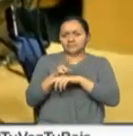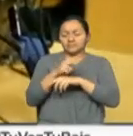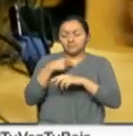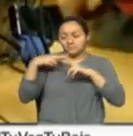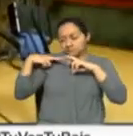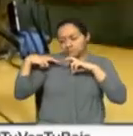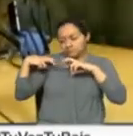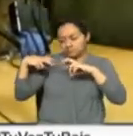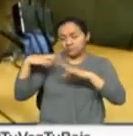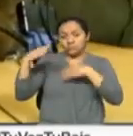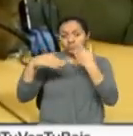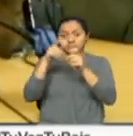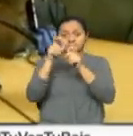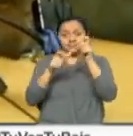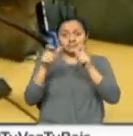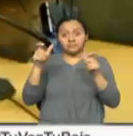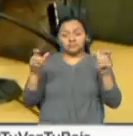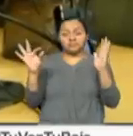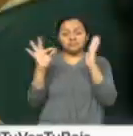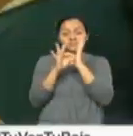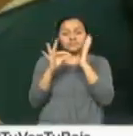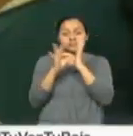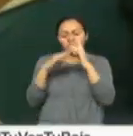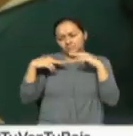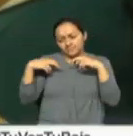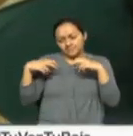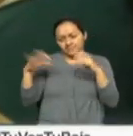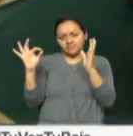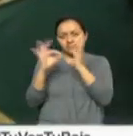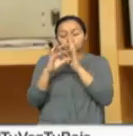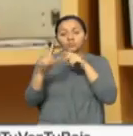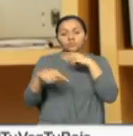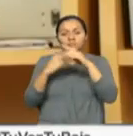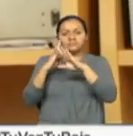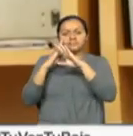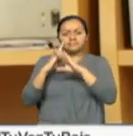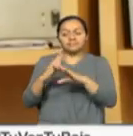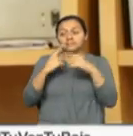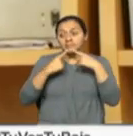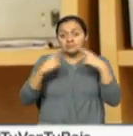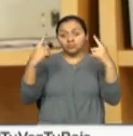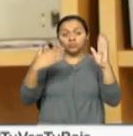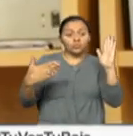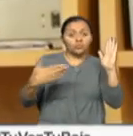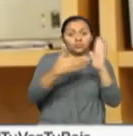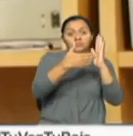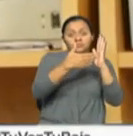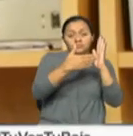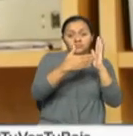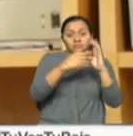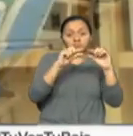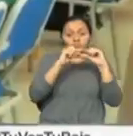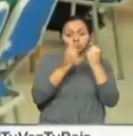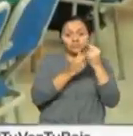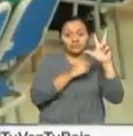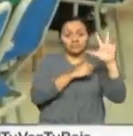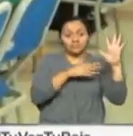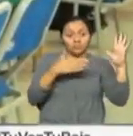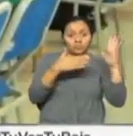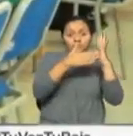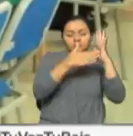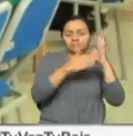informático a los usuarios de la red social Facebook para bloquearlos si difunden contenidos en contra del movimiento Alianza